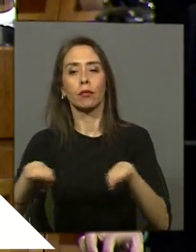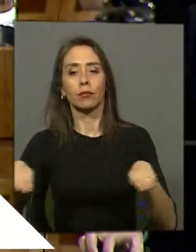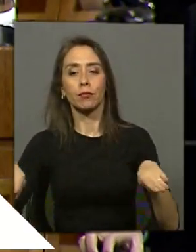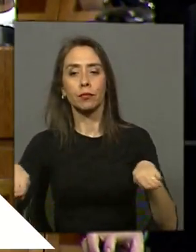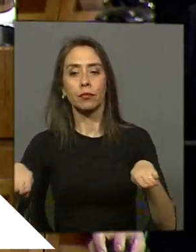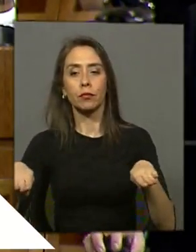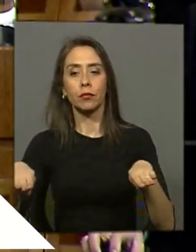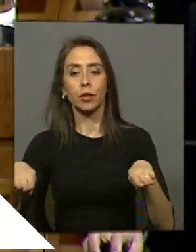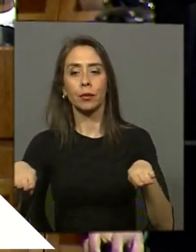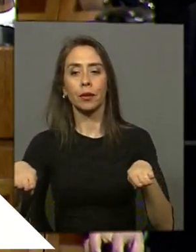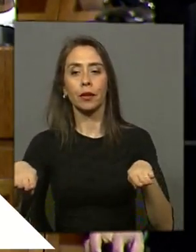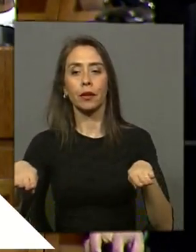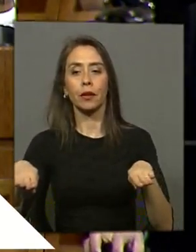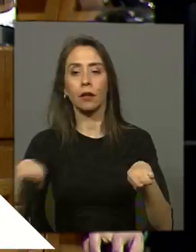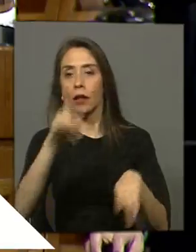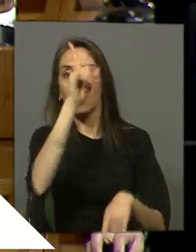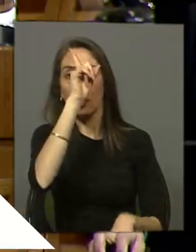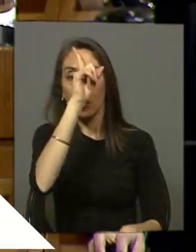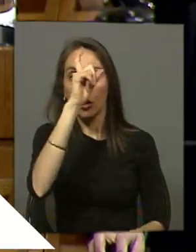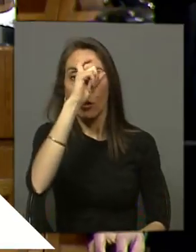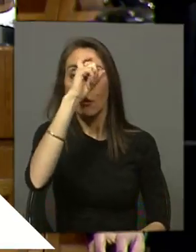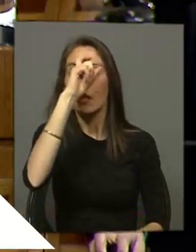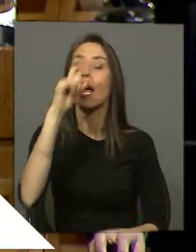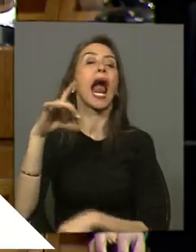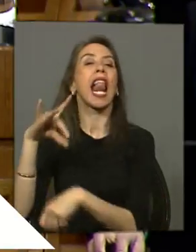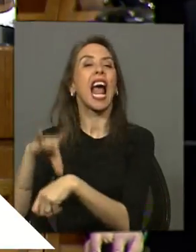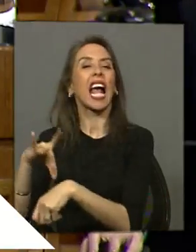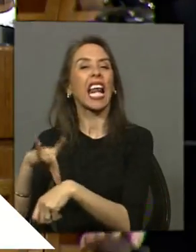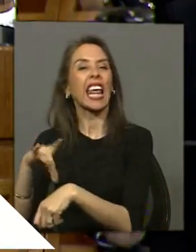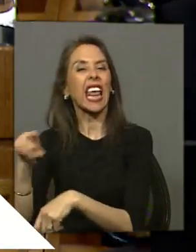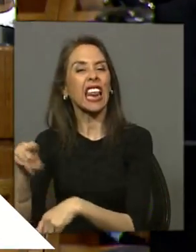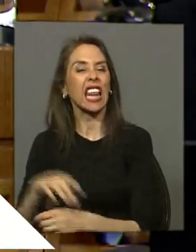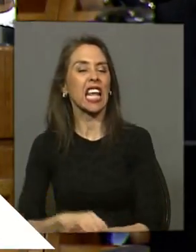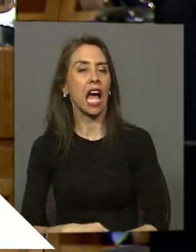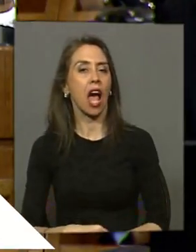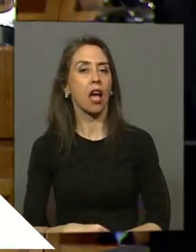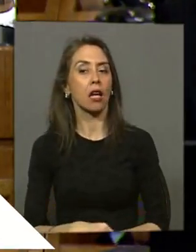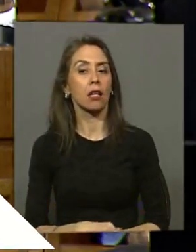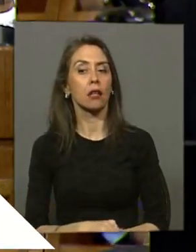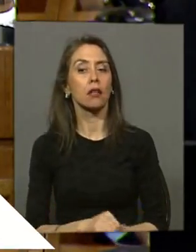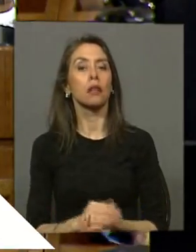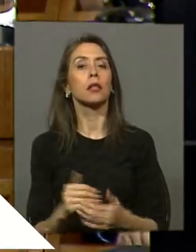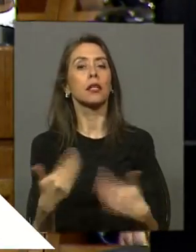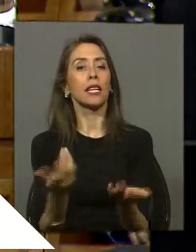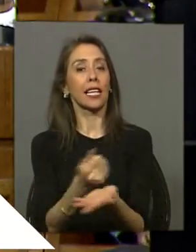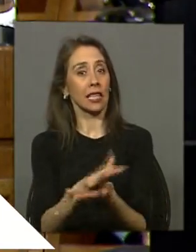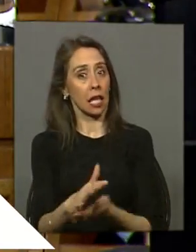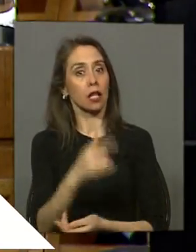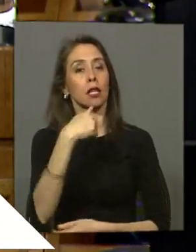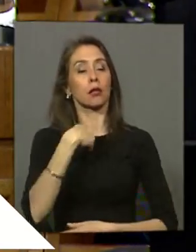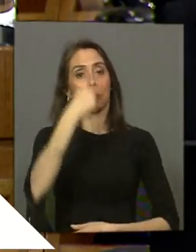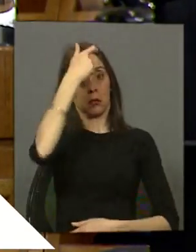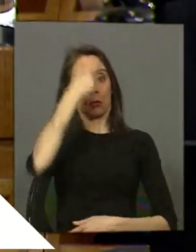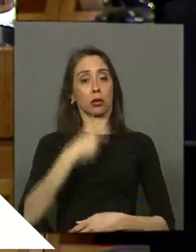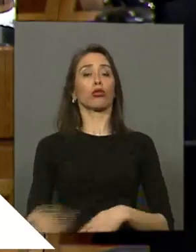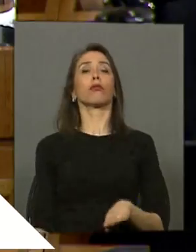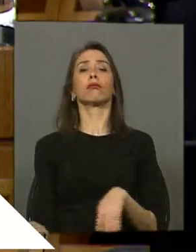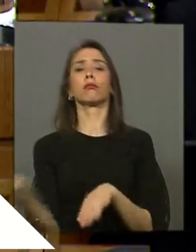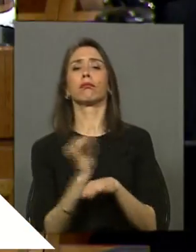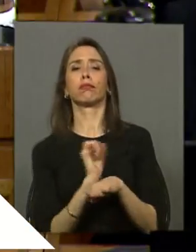hospitales, clínicas, etcétera, a objeto de que cuando las personas vayan